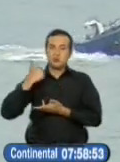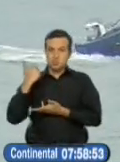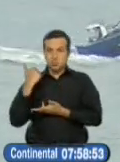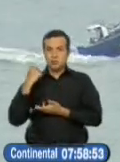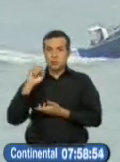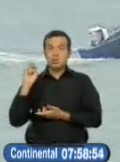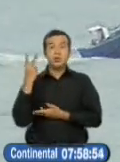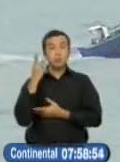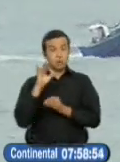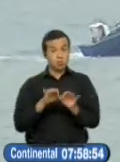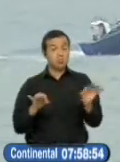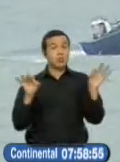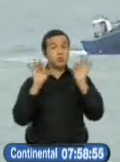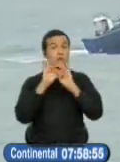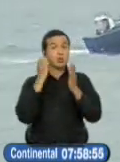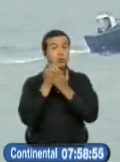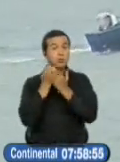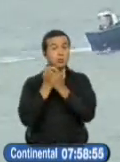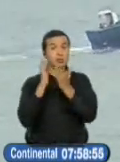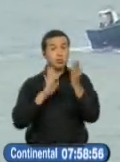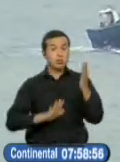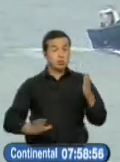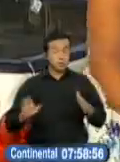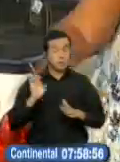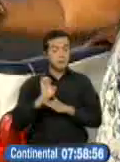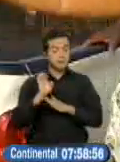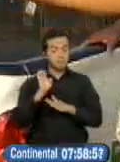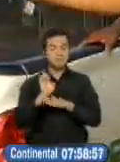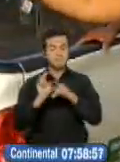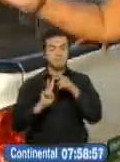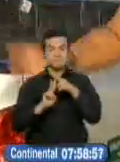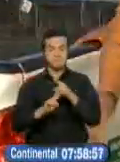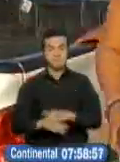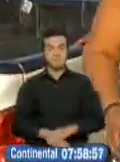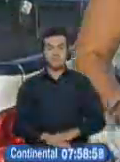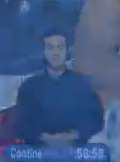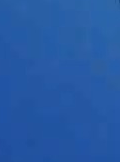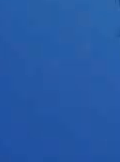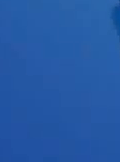segunda de mayor importancia para la economía nacional. César Eduarte, Ecuador TV.